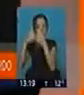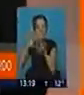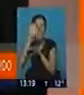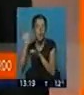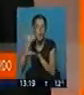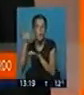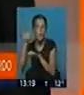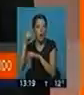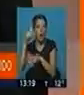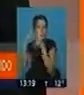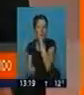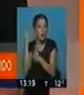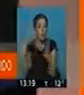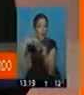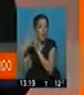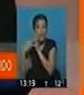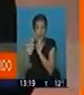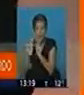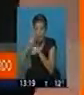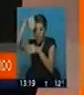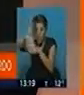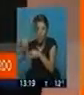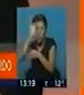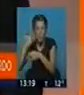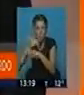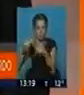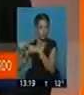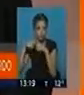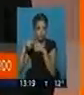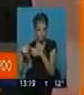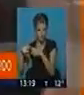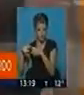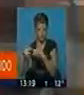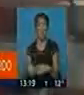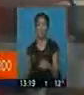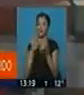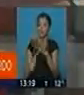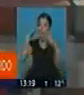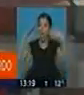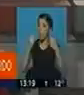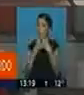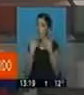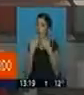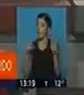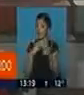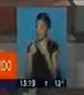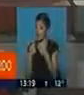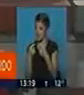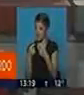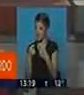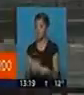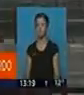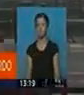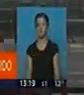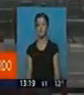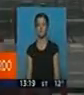los problemas de contradicciones dentro del propio bloque de la Unión Europea con respecto a este acuerdo, y ahí es donde se endurecen las